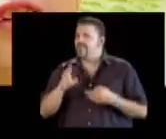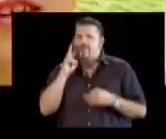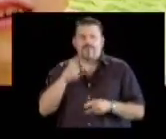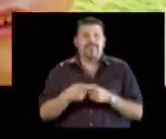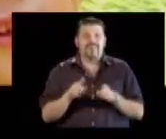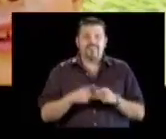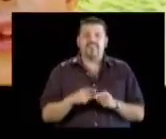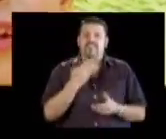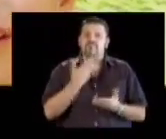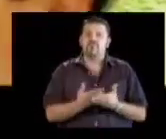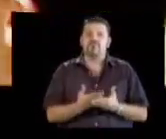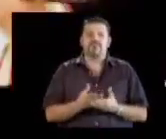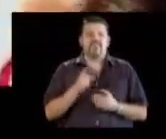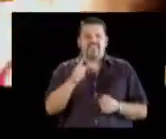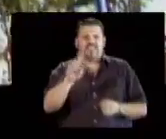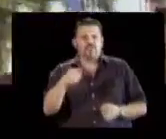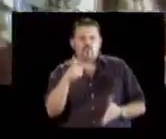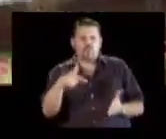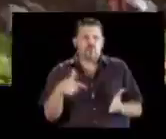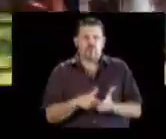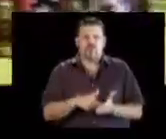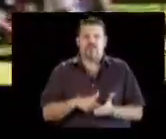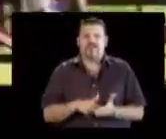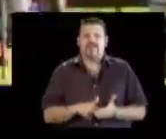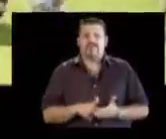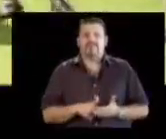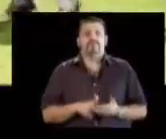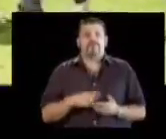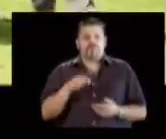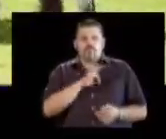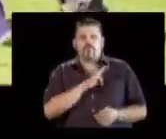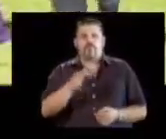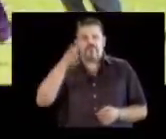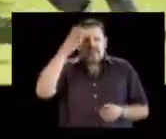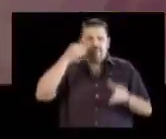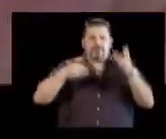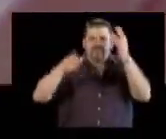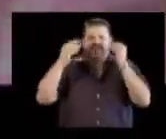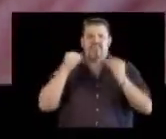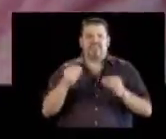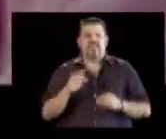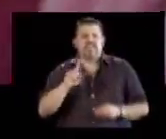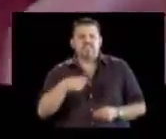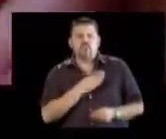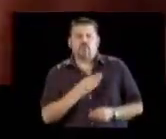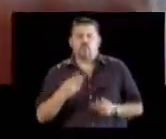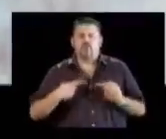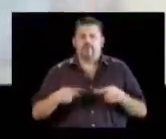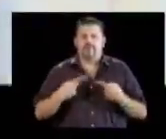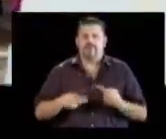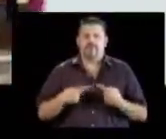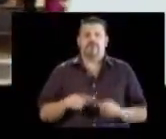especial. Es un lugar donde alguien puede aprender a ser una buena persona.